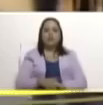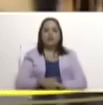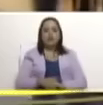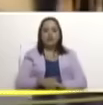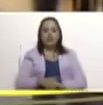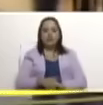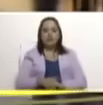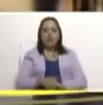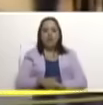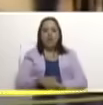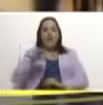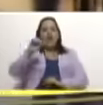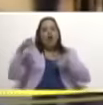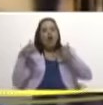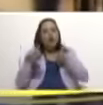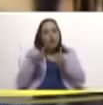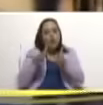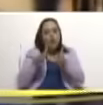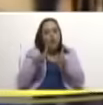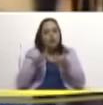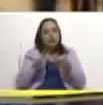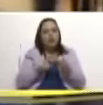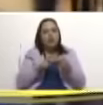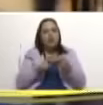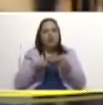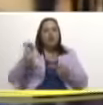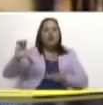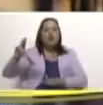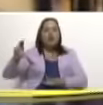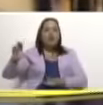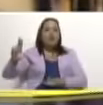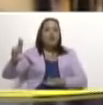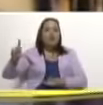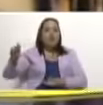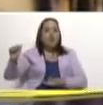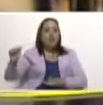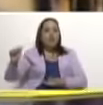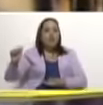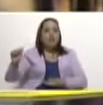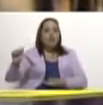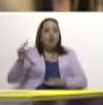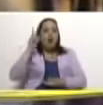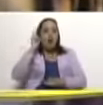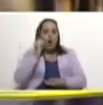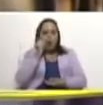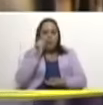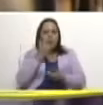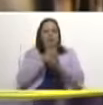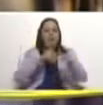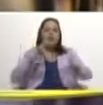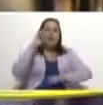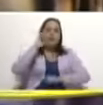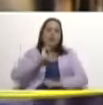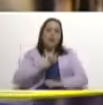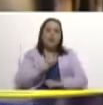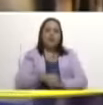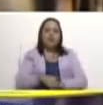en Angostura, en Cúcuta, el libertador Simón Bolívar.